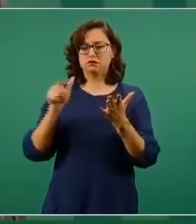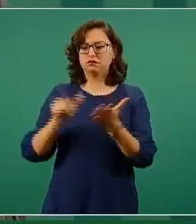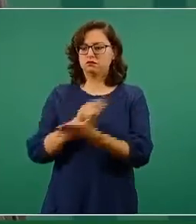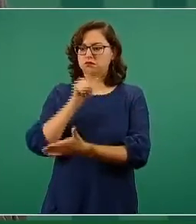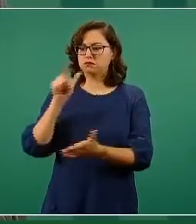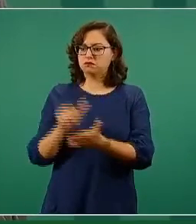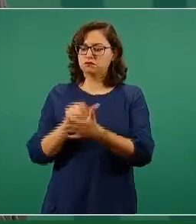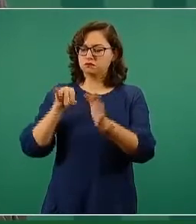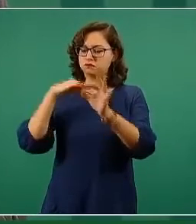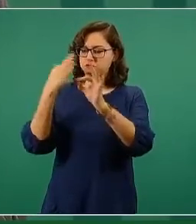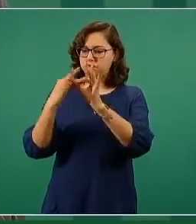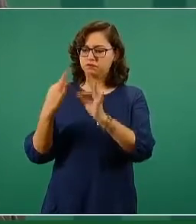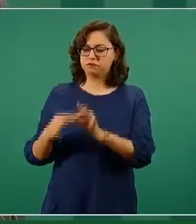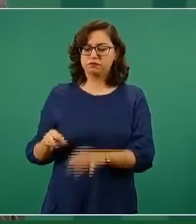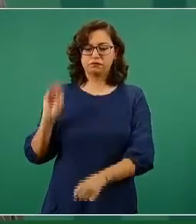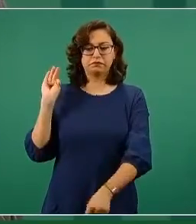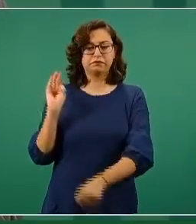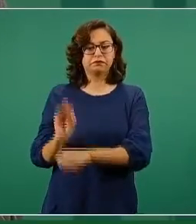a los trabajadores